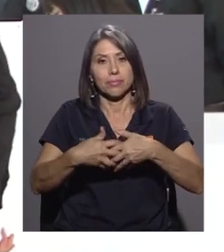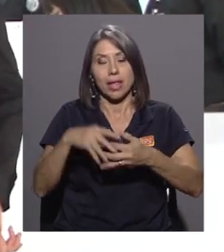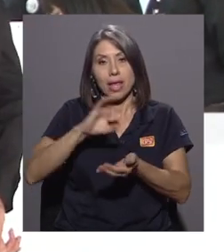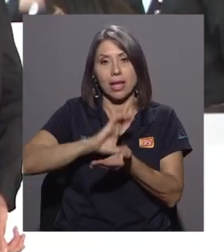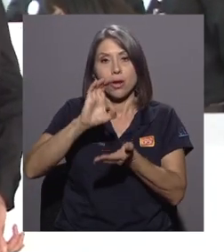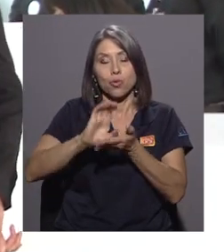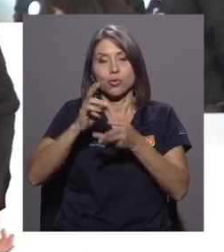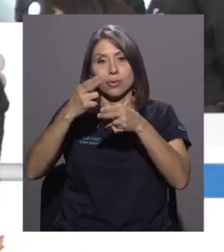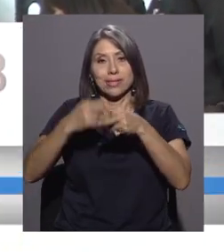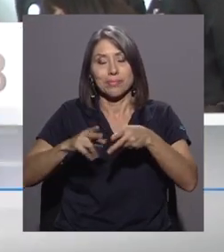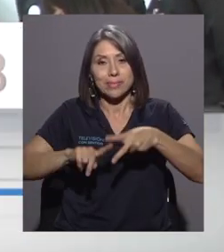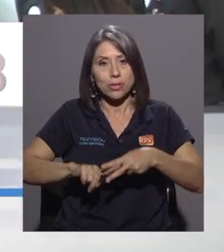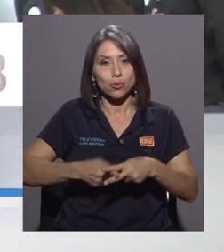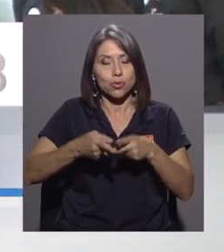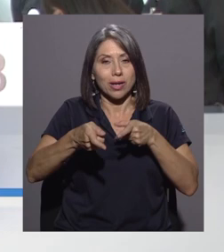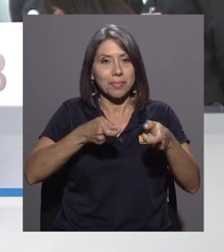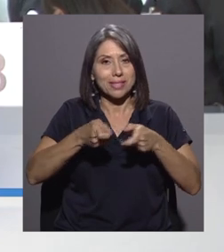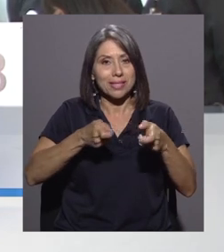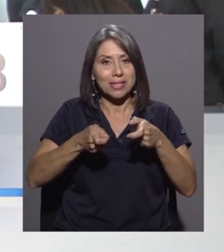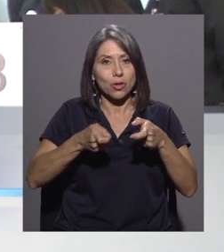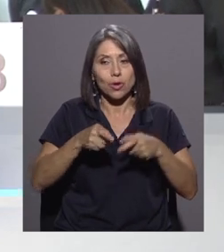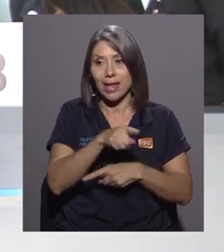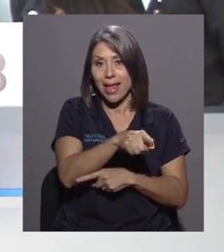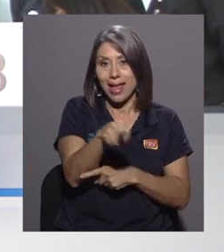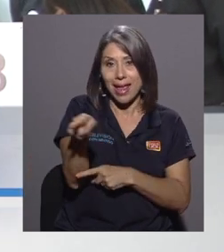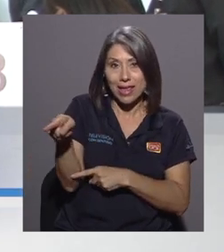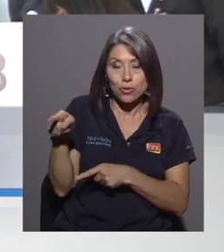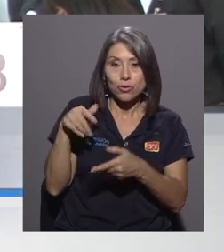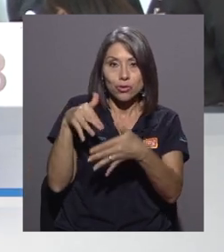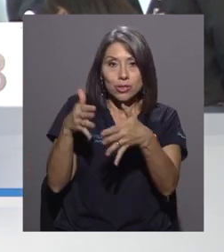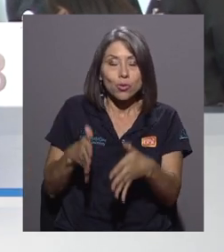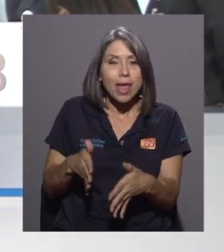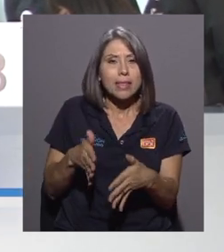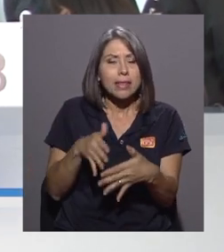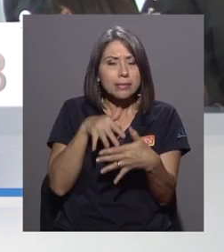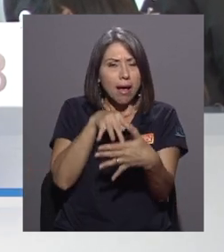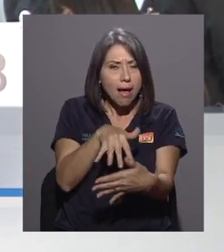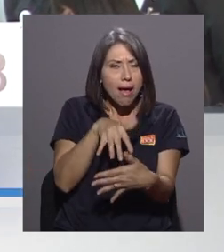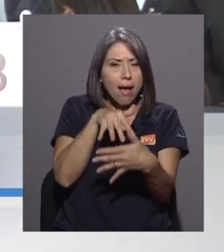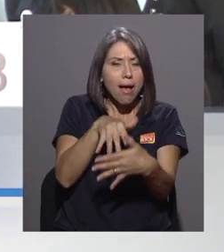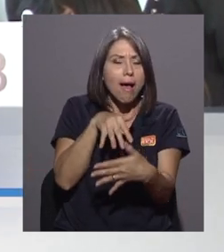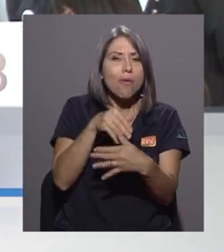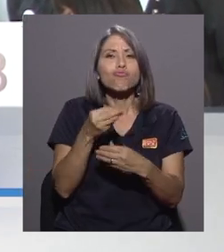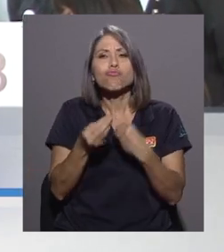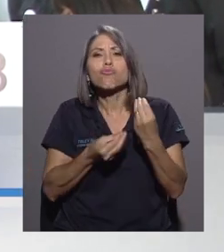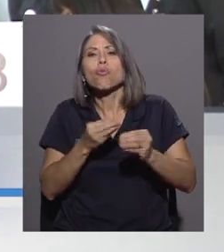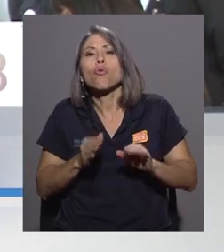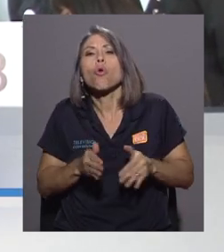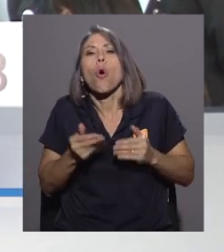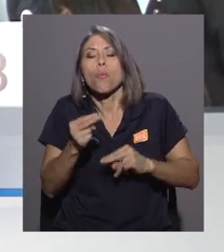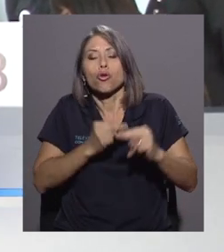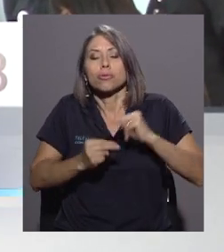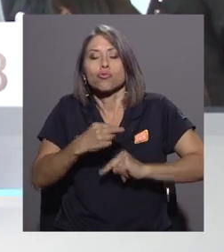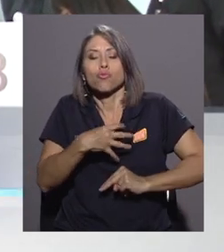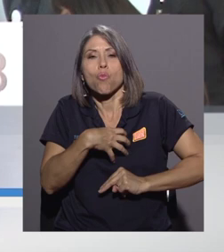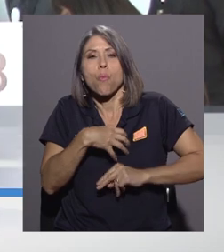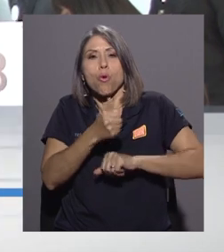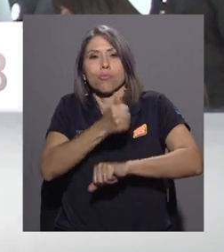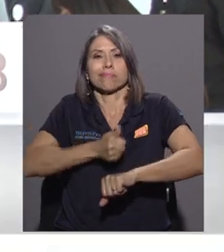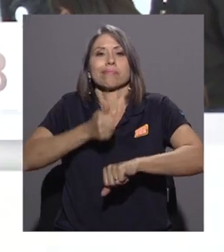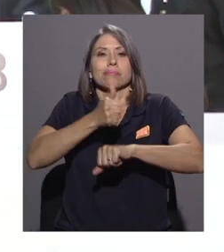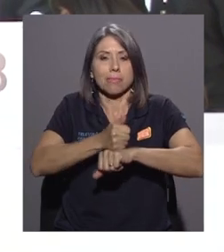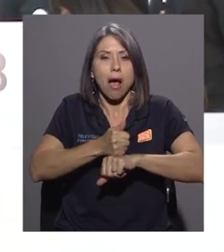de Introducción a la Administración inician con el estudio del fenómeno de emprendimiento y la posibilidad de